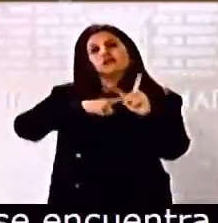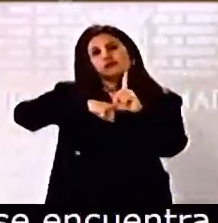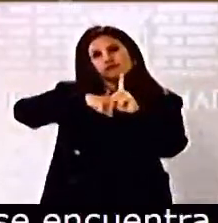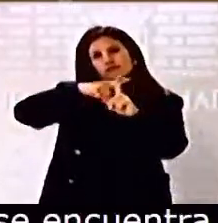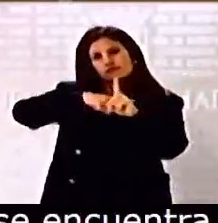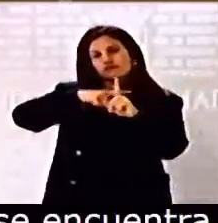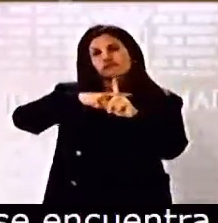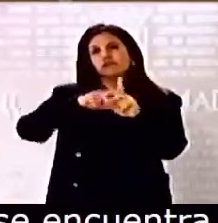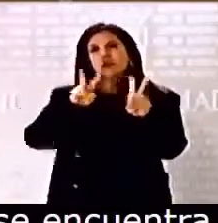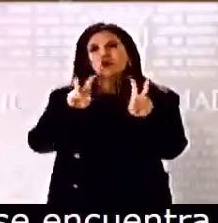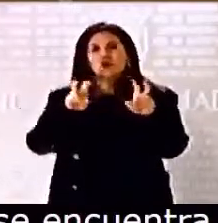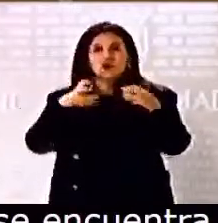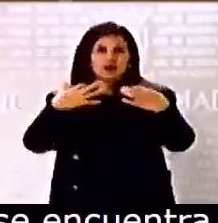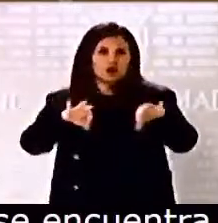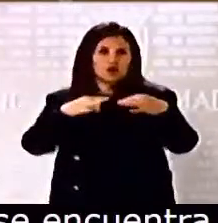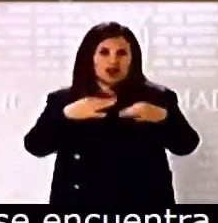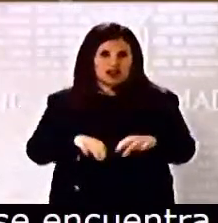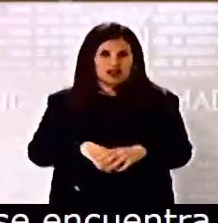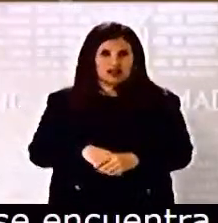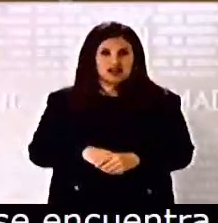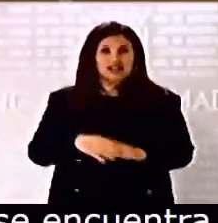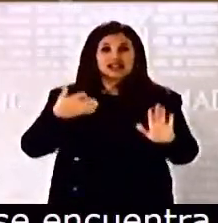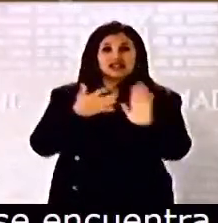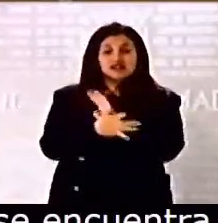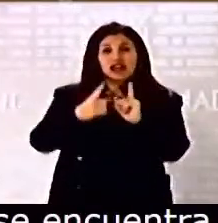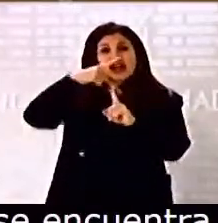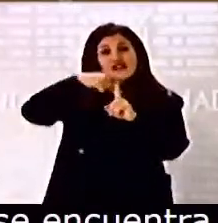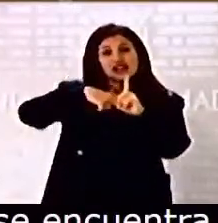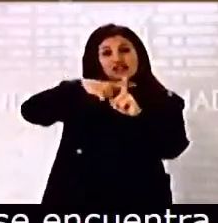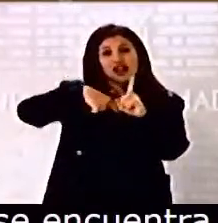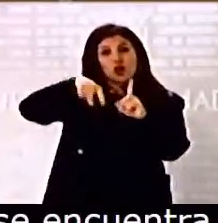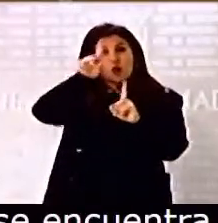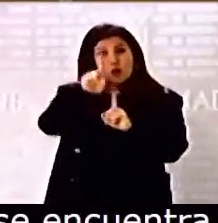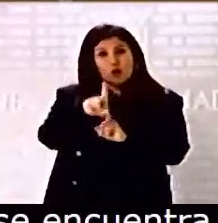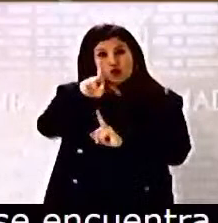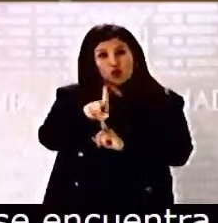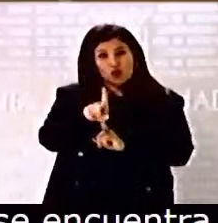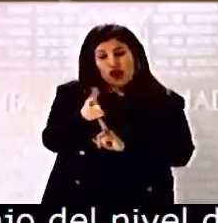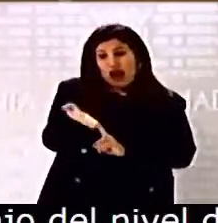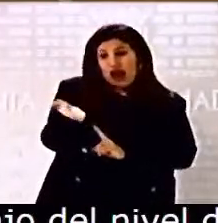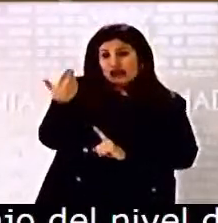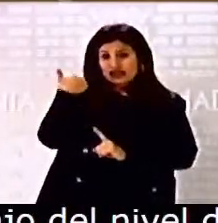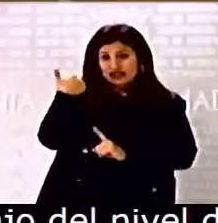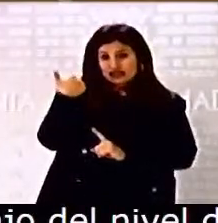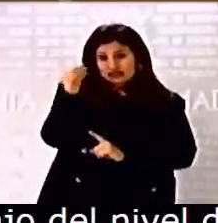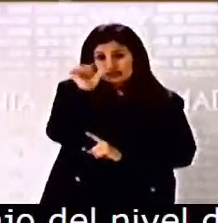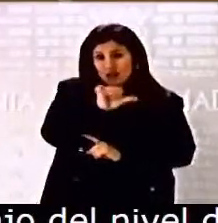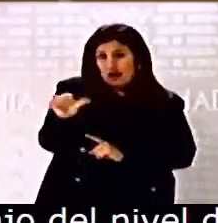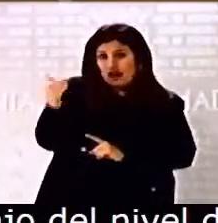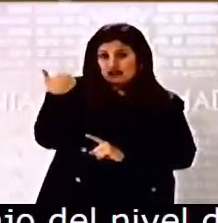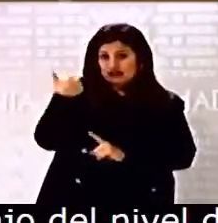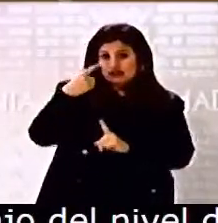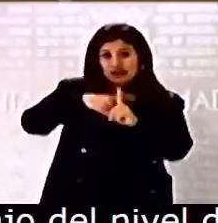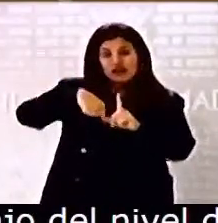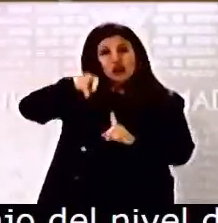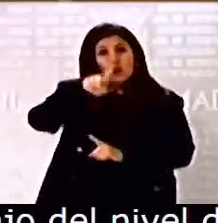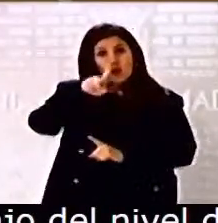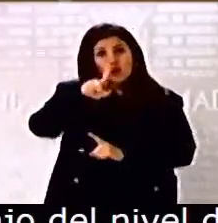de alerta 1, que era donde nos encontrábamos las semanas anteriores.